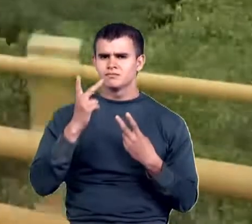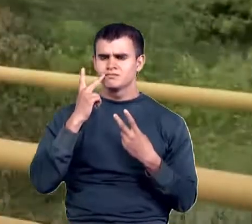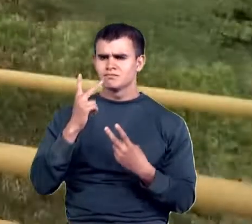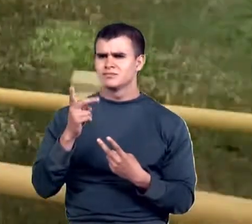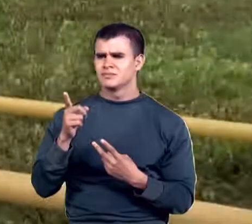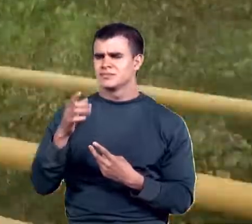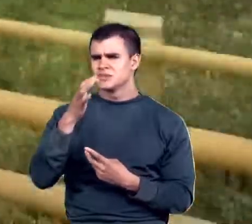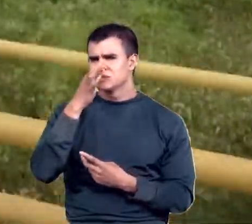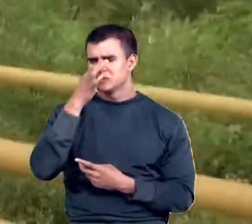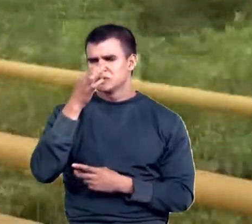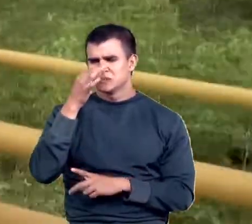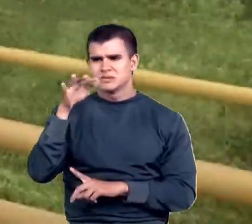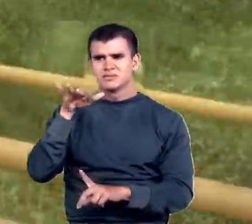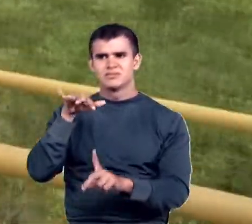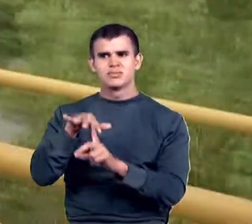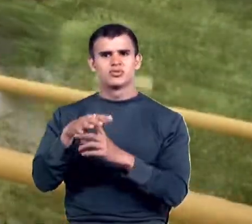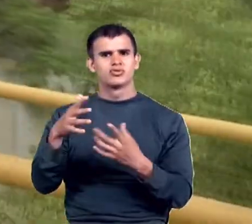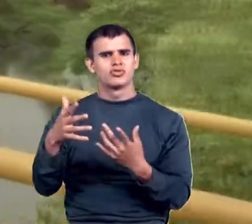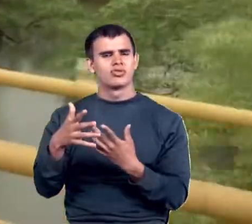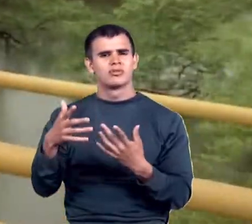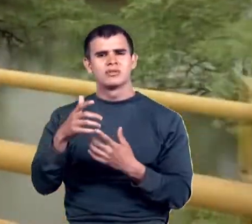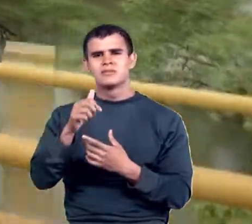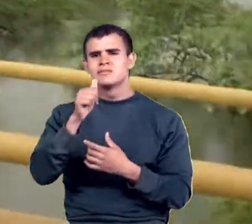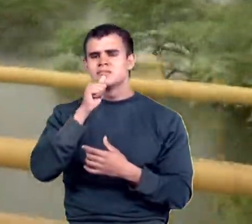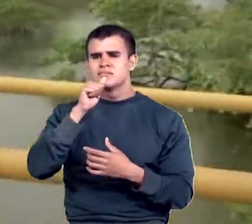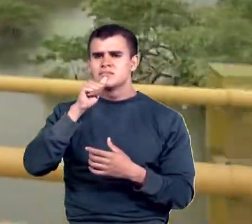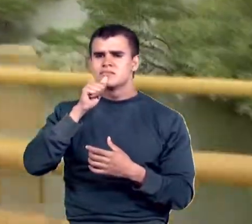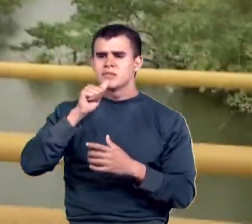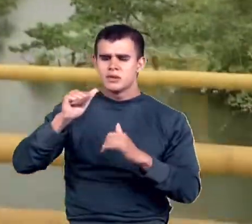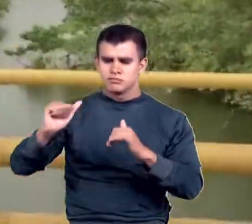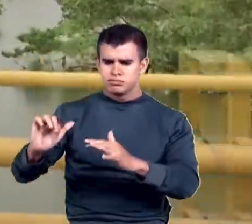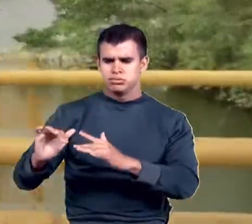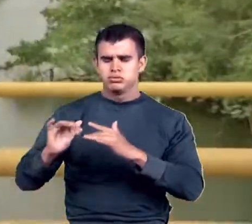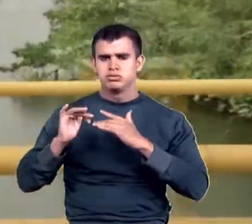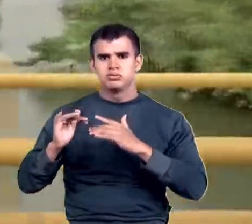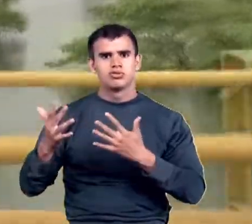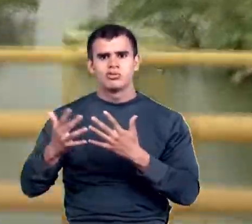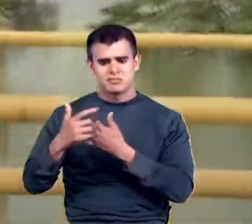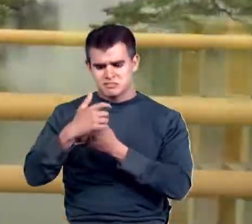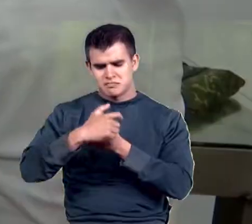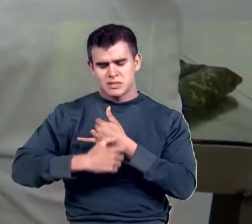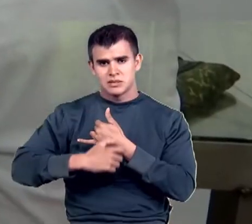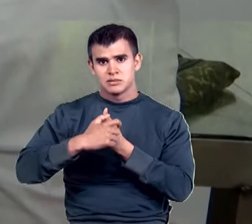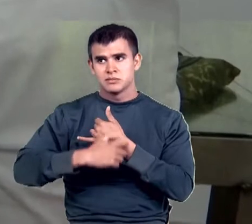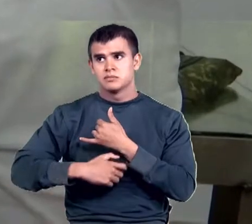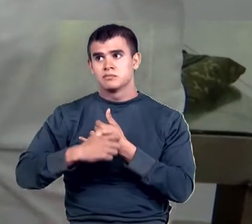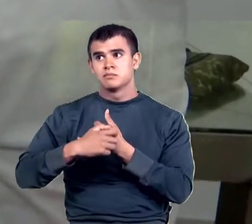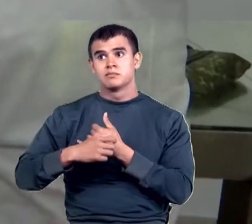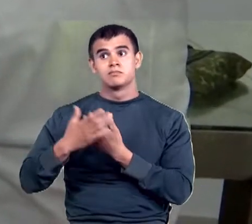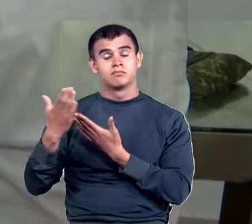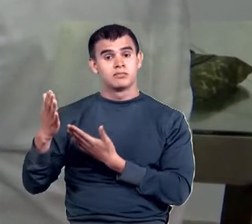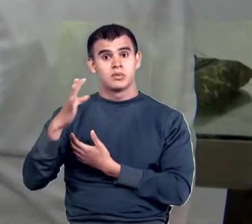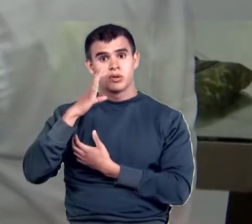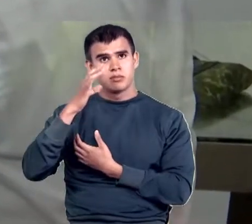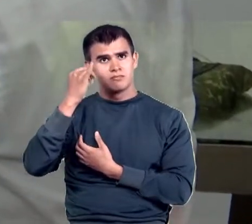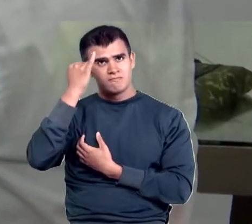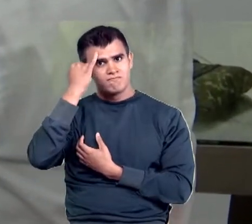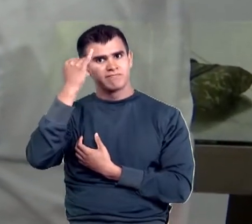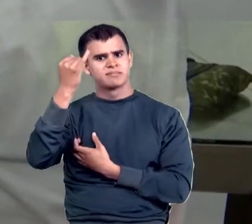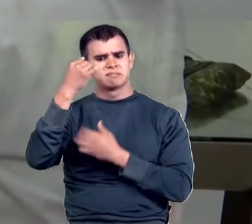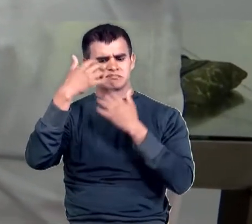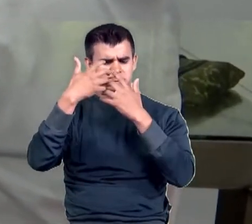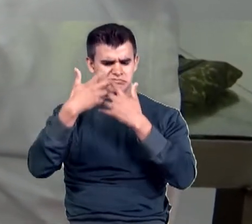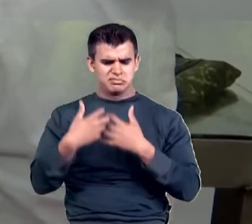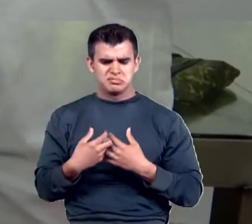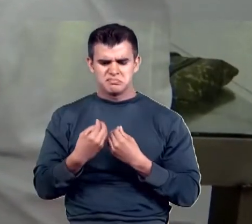Al ver la contaminación que existe en el mar Pacífico, Carlos Llanos quedó impactado. Por tal motivo, desde su conocimiento aportó a la